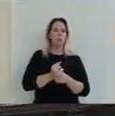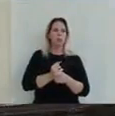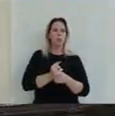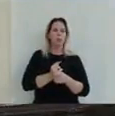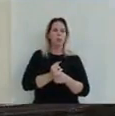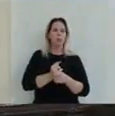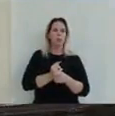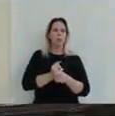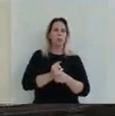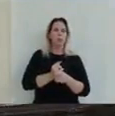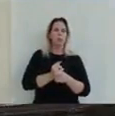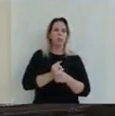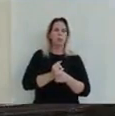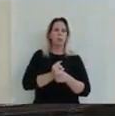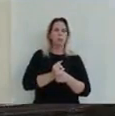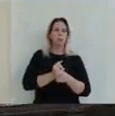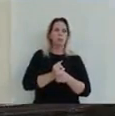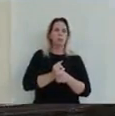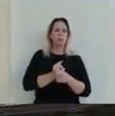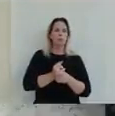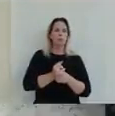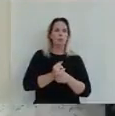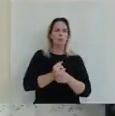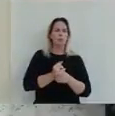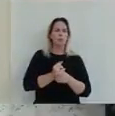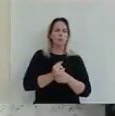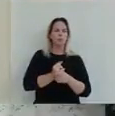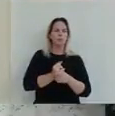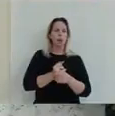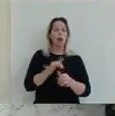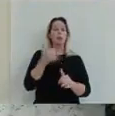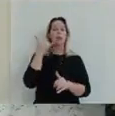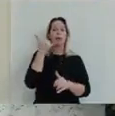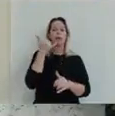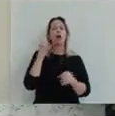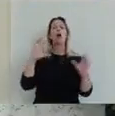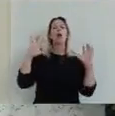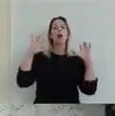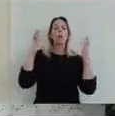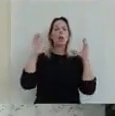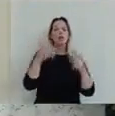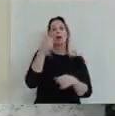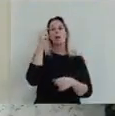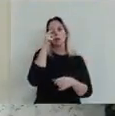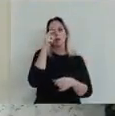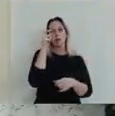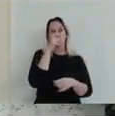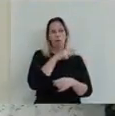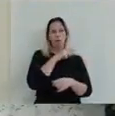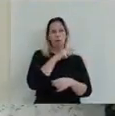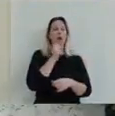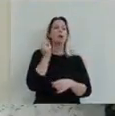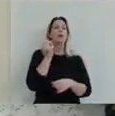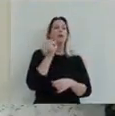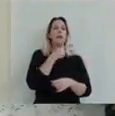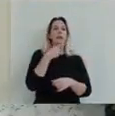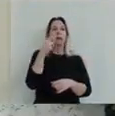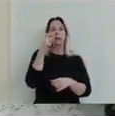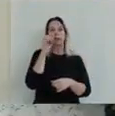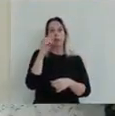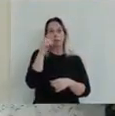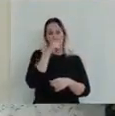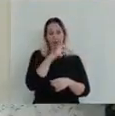a la atención del 107. Consideramos que era importante y que era una situación grave y que se podía haber agravar mucho más,